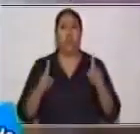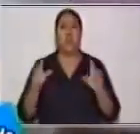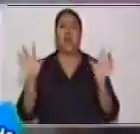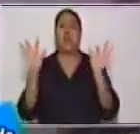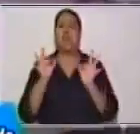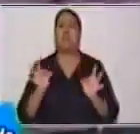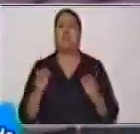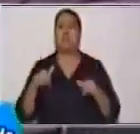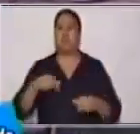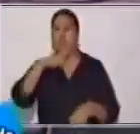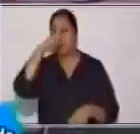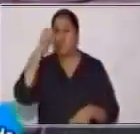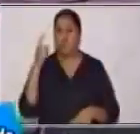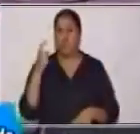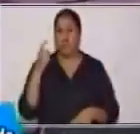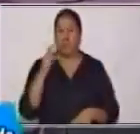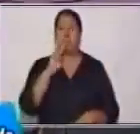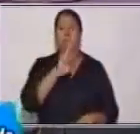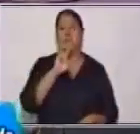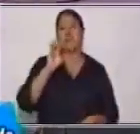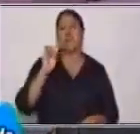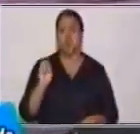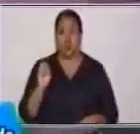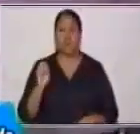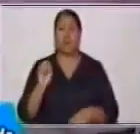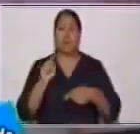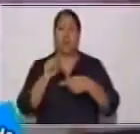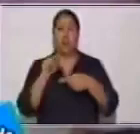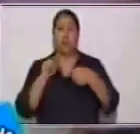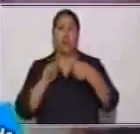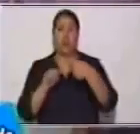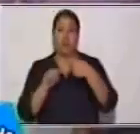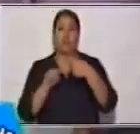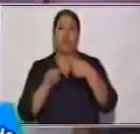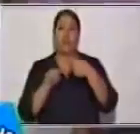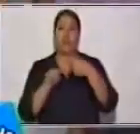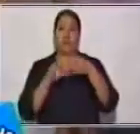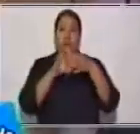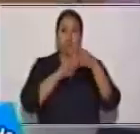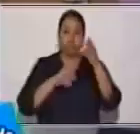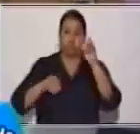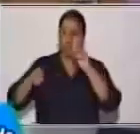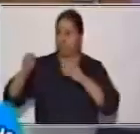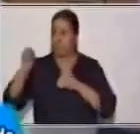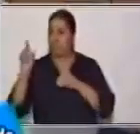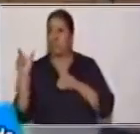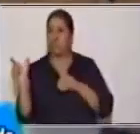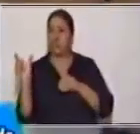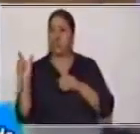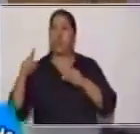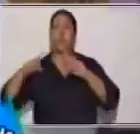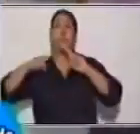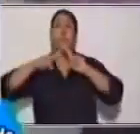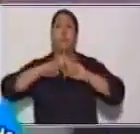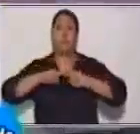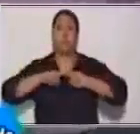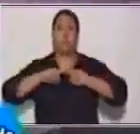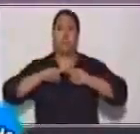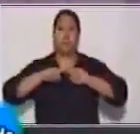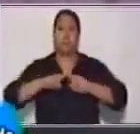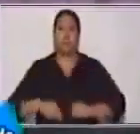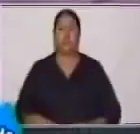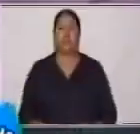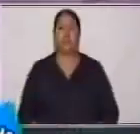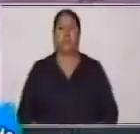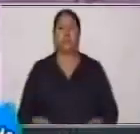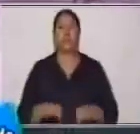trabajando? Este 30 que está dividiendo acá, pasa al otro lado a multiplicar.